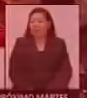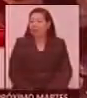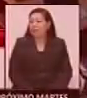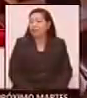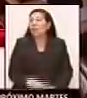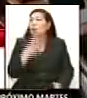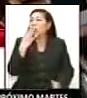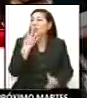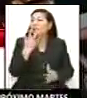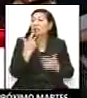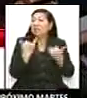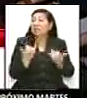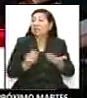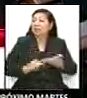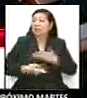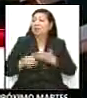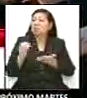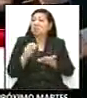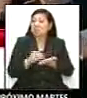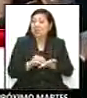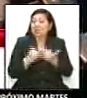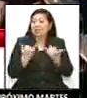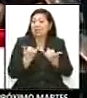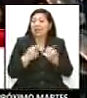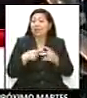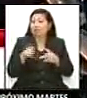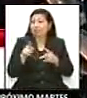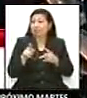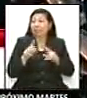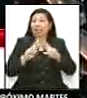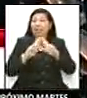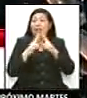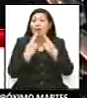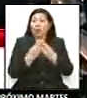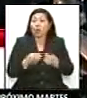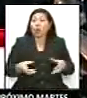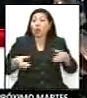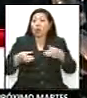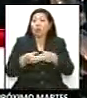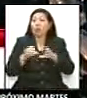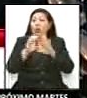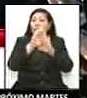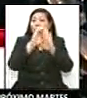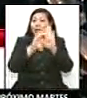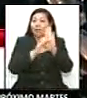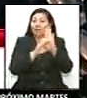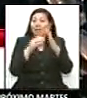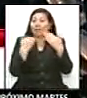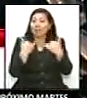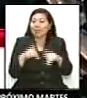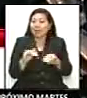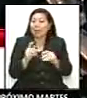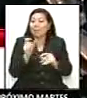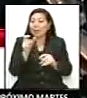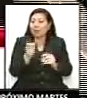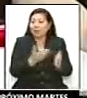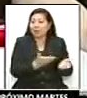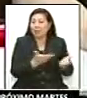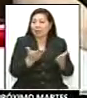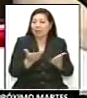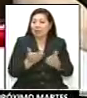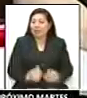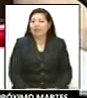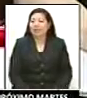4:48 de la tarde, retomamos la transmisión en directo de la sesión de la Comisión de Constitución, ya con los invitados